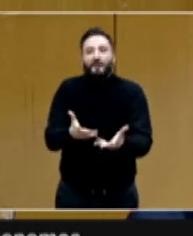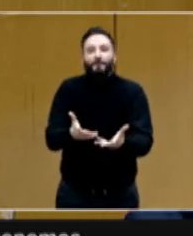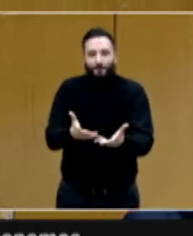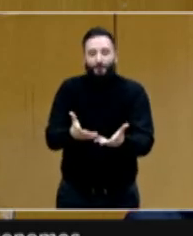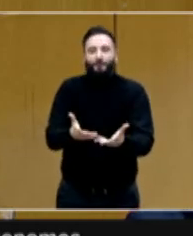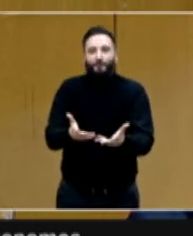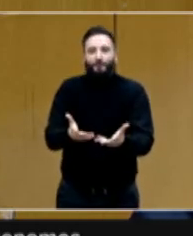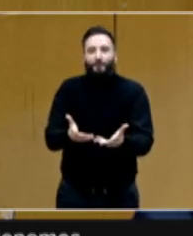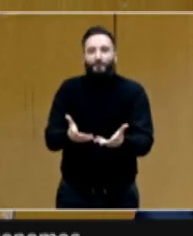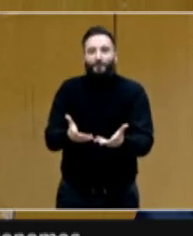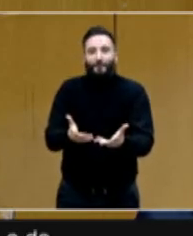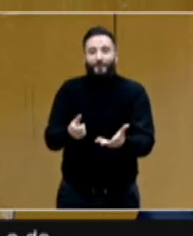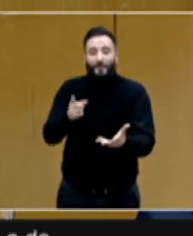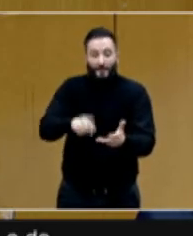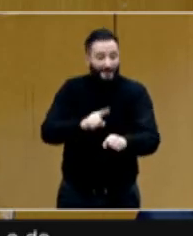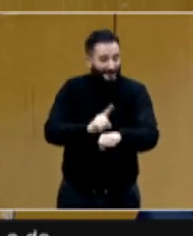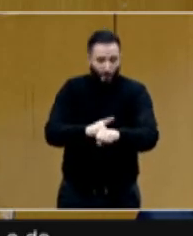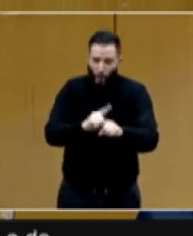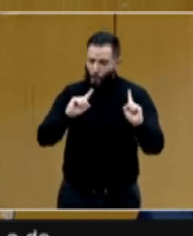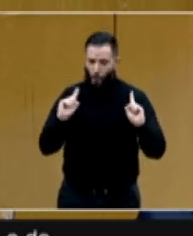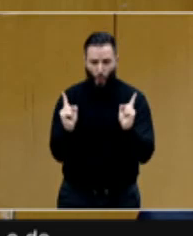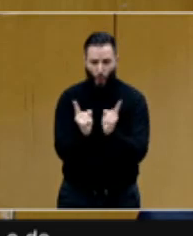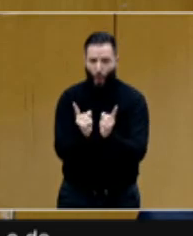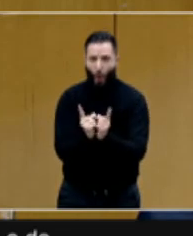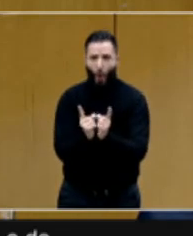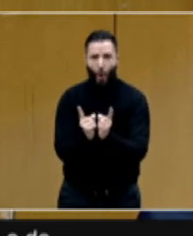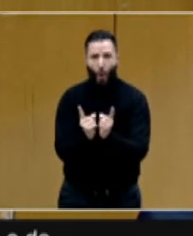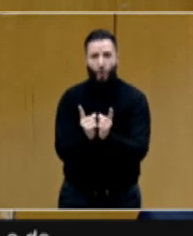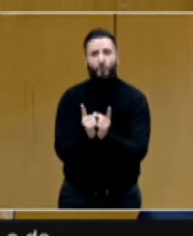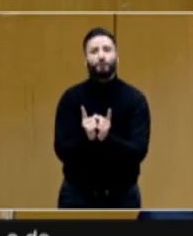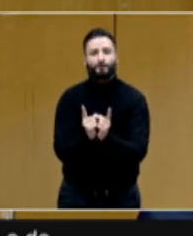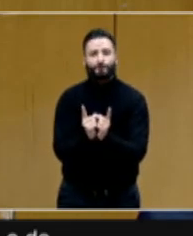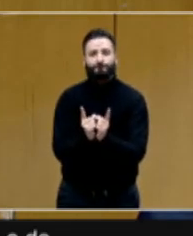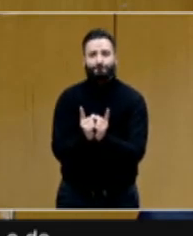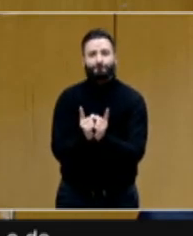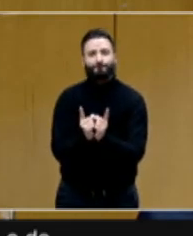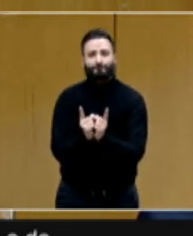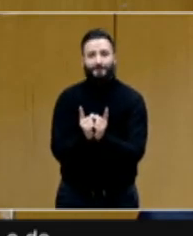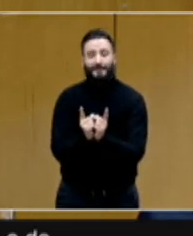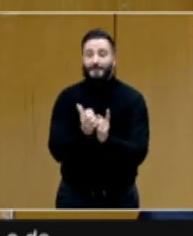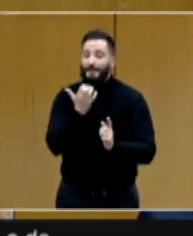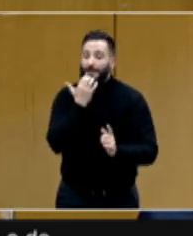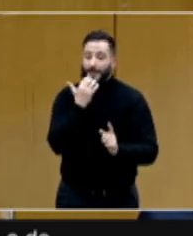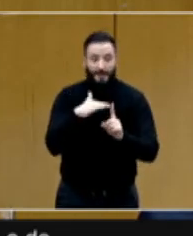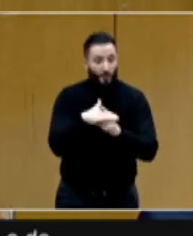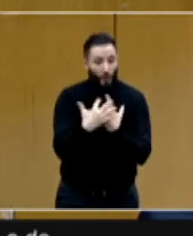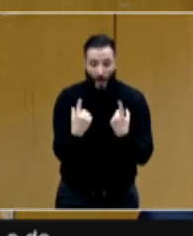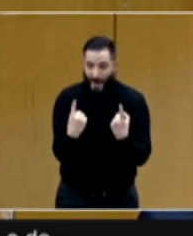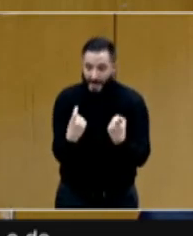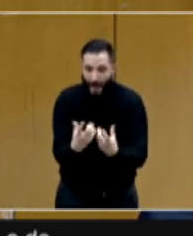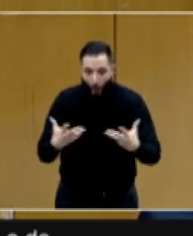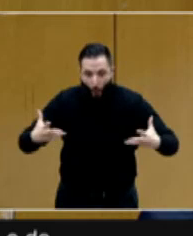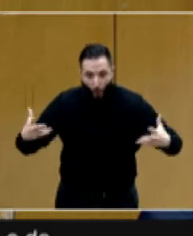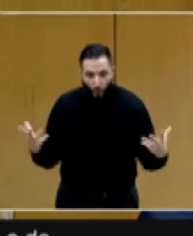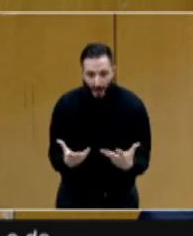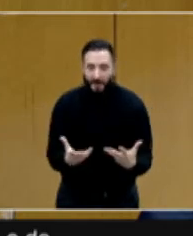aplicarse en el plazo más corto y de una interpretación restrictiva que solo en caso de necesidad urgente y con riesgo